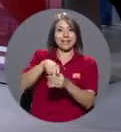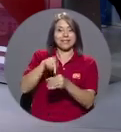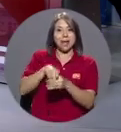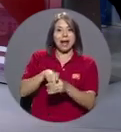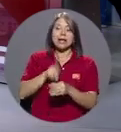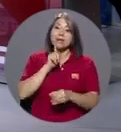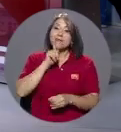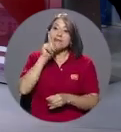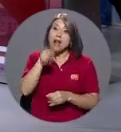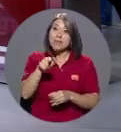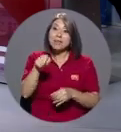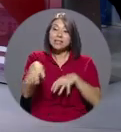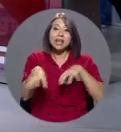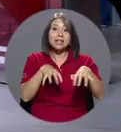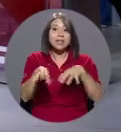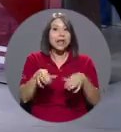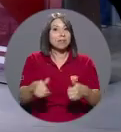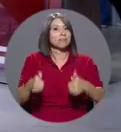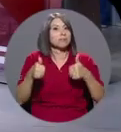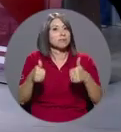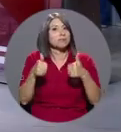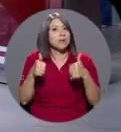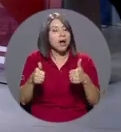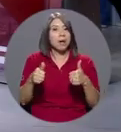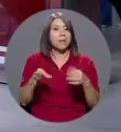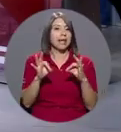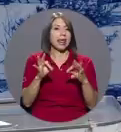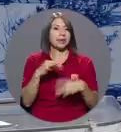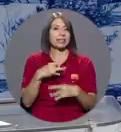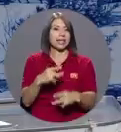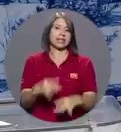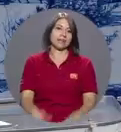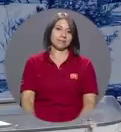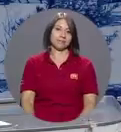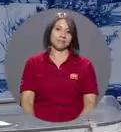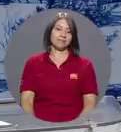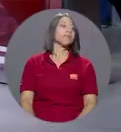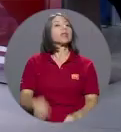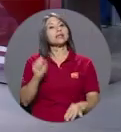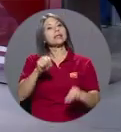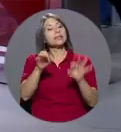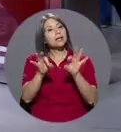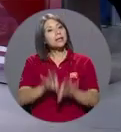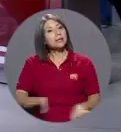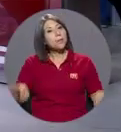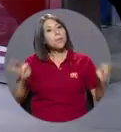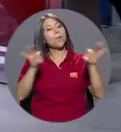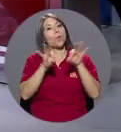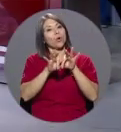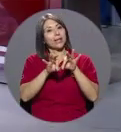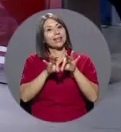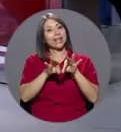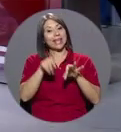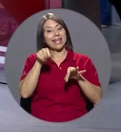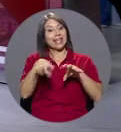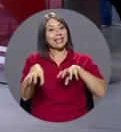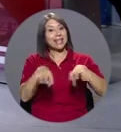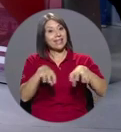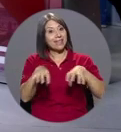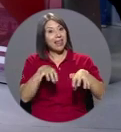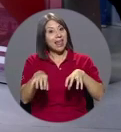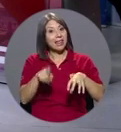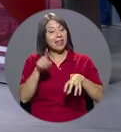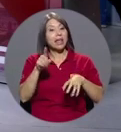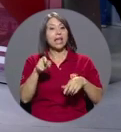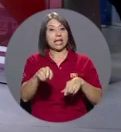es una actividad que se está armando muy bien y que va a quedar bastante interesante. Sí, es importante también mencionar que esta